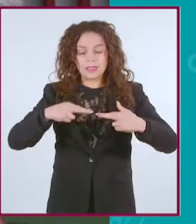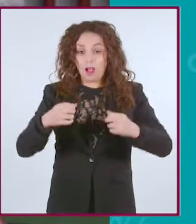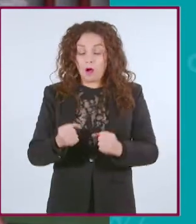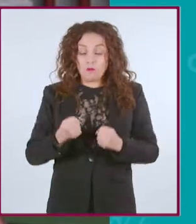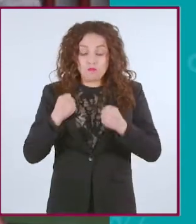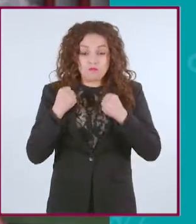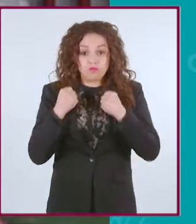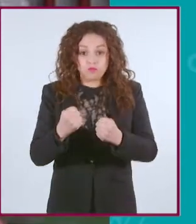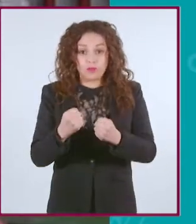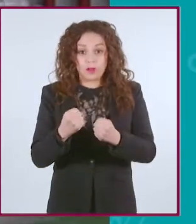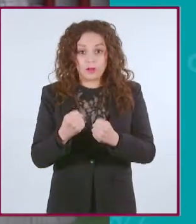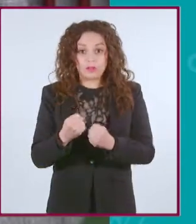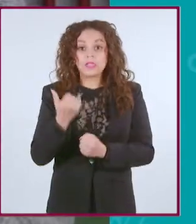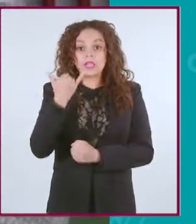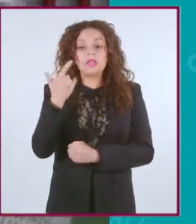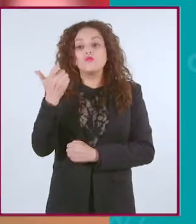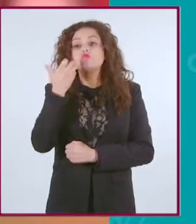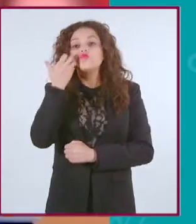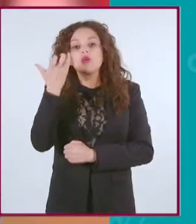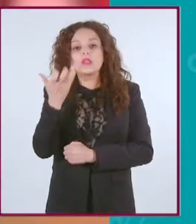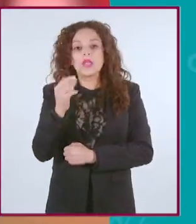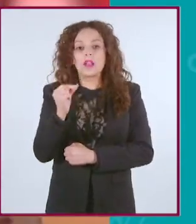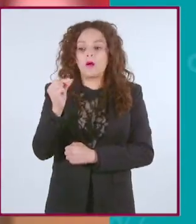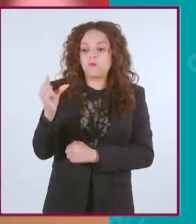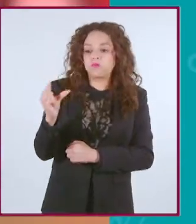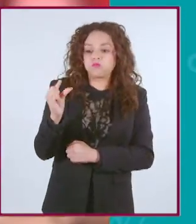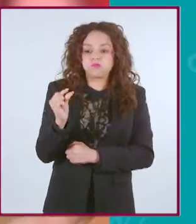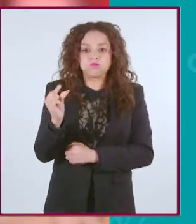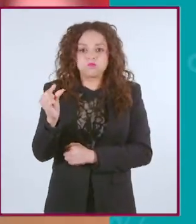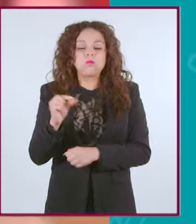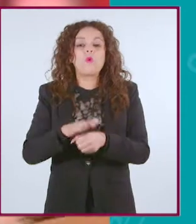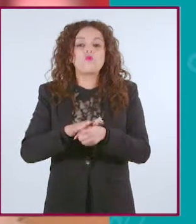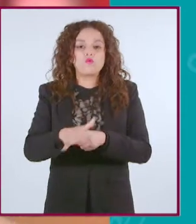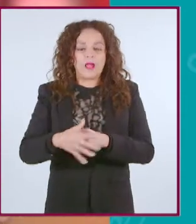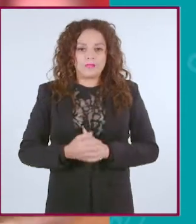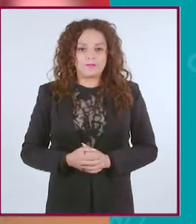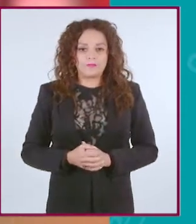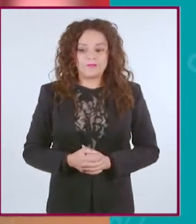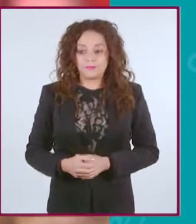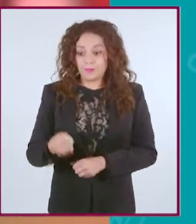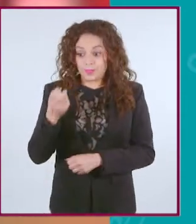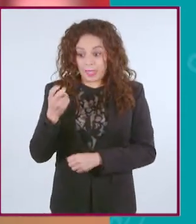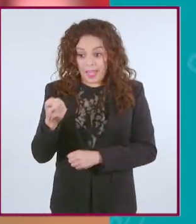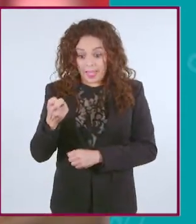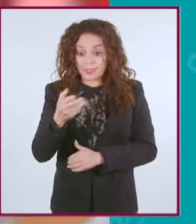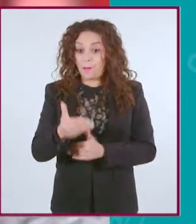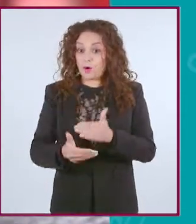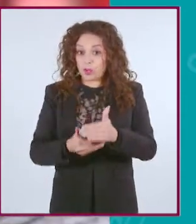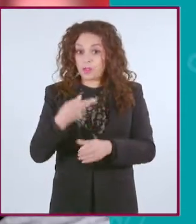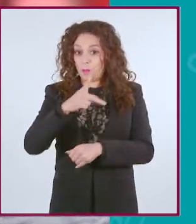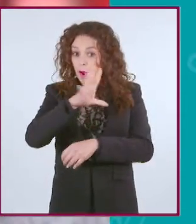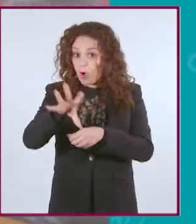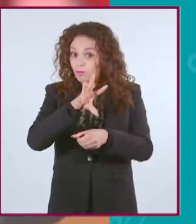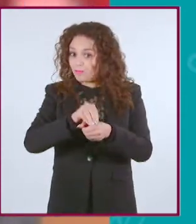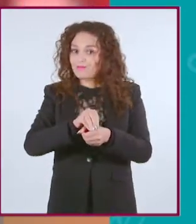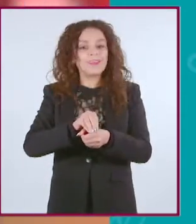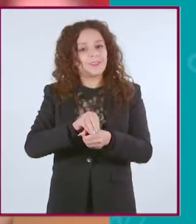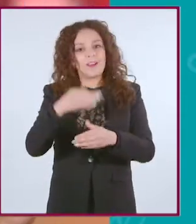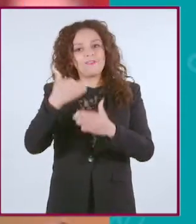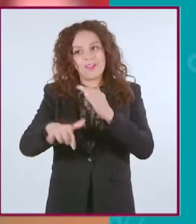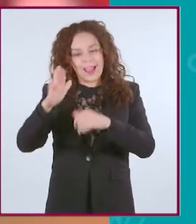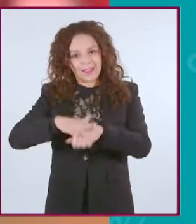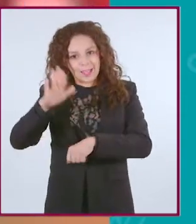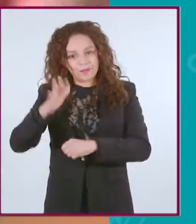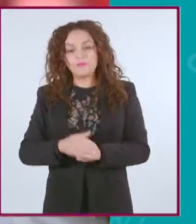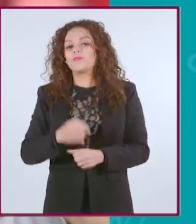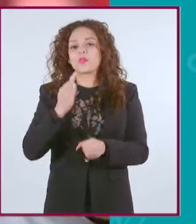del título o calibre que nosotros queramos. Bueno, pues esto es parte del proceso porque aquí no termina. Así que, ingeniero, ¿qué le parece si vamos a